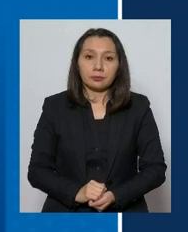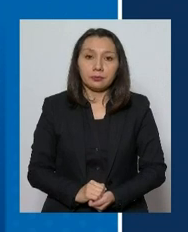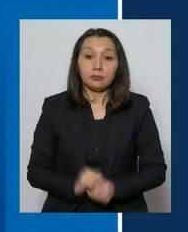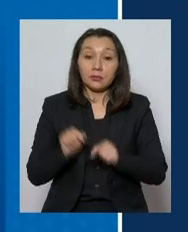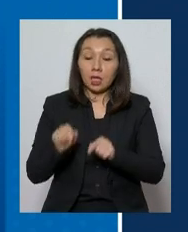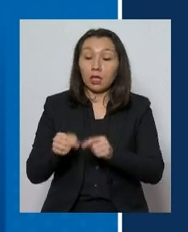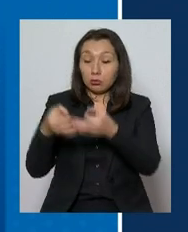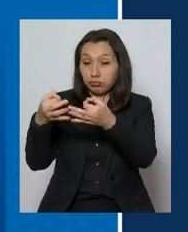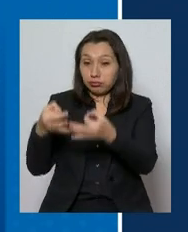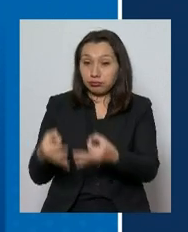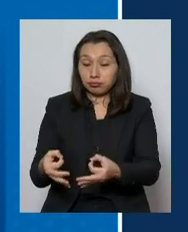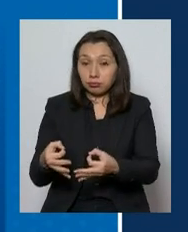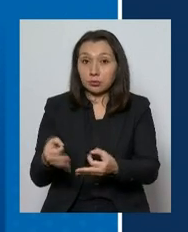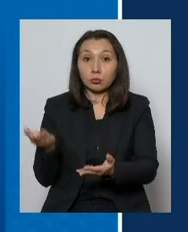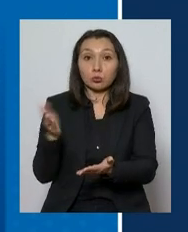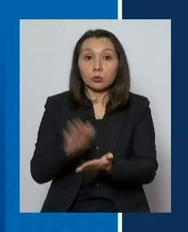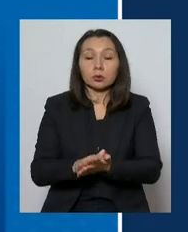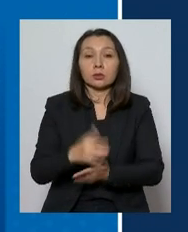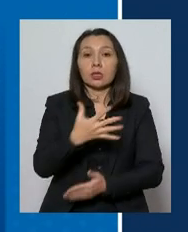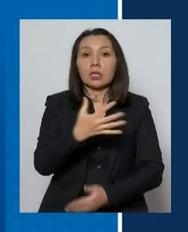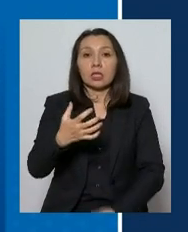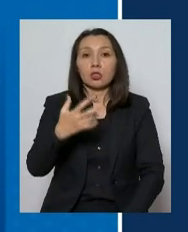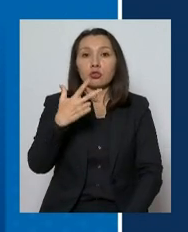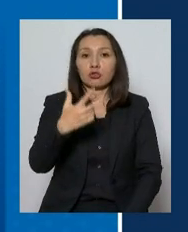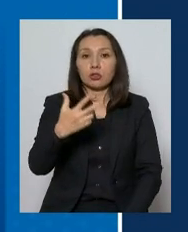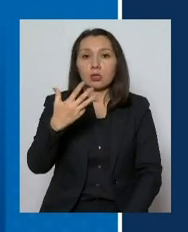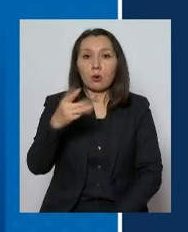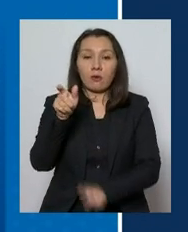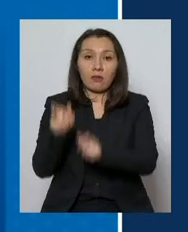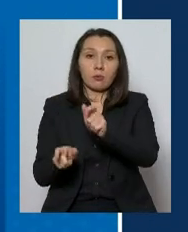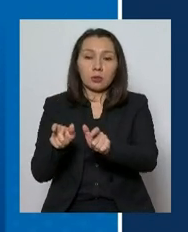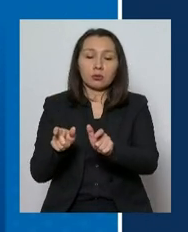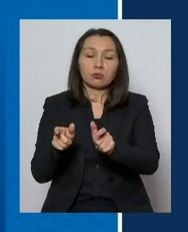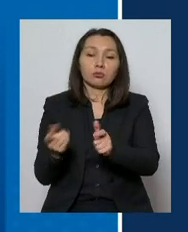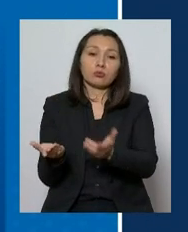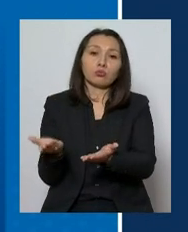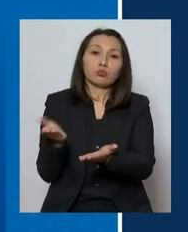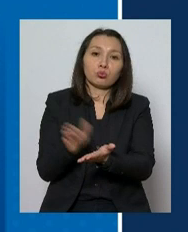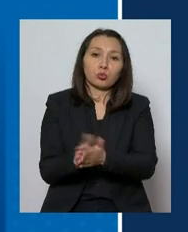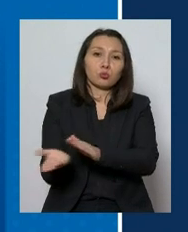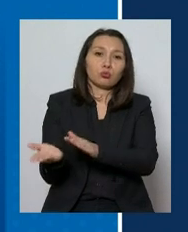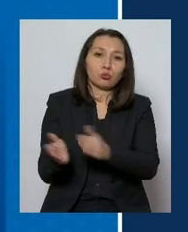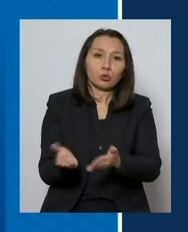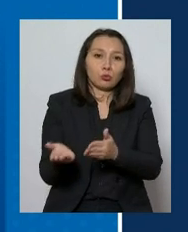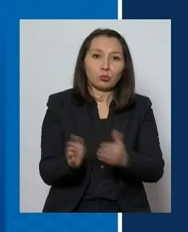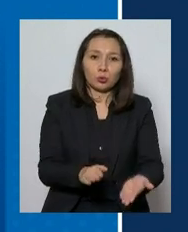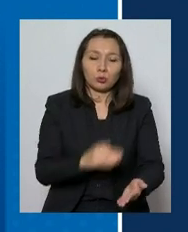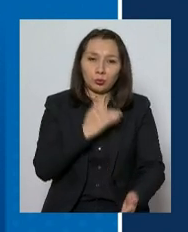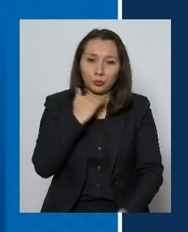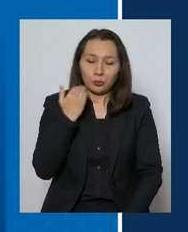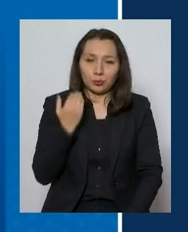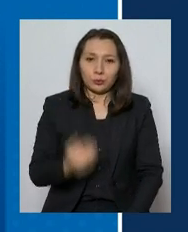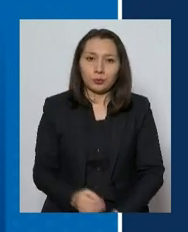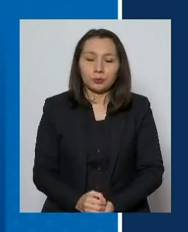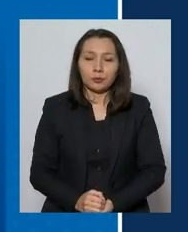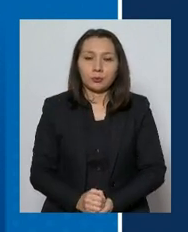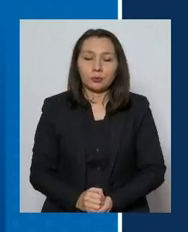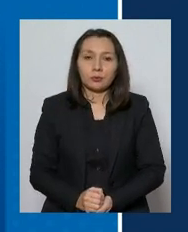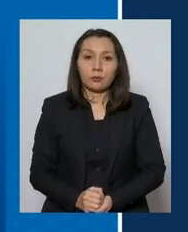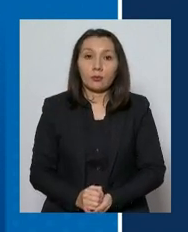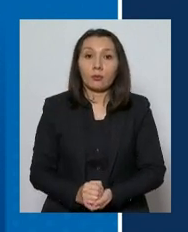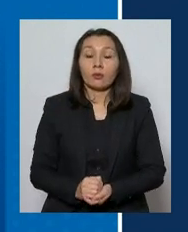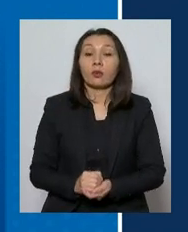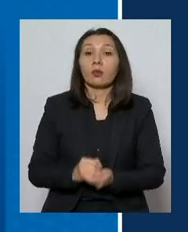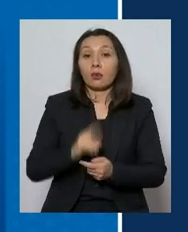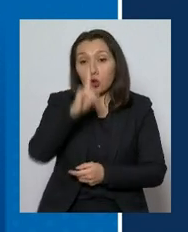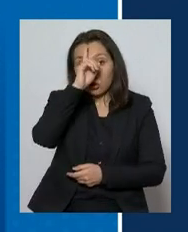Esto acumula un total de 589 personas que han fallecido. En cuanto a la